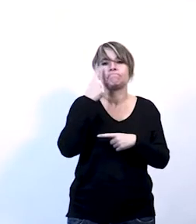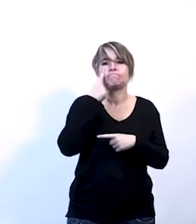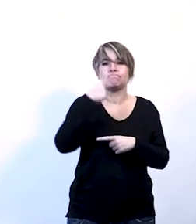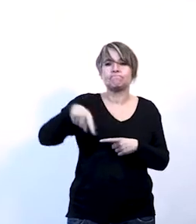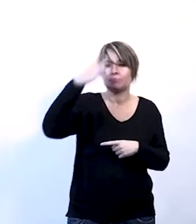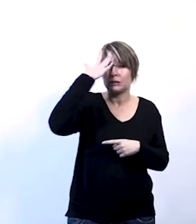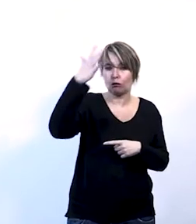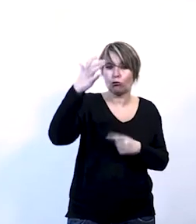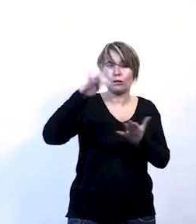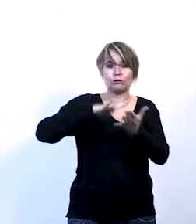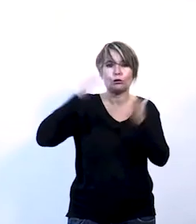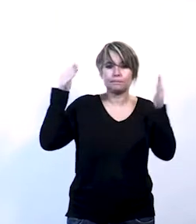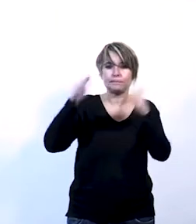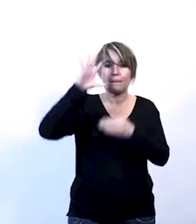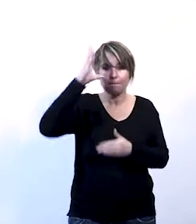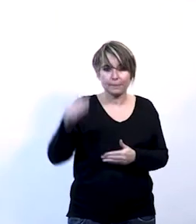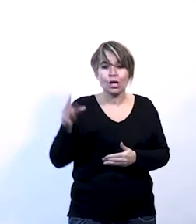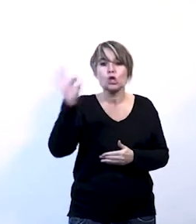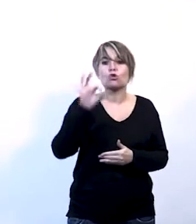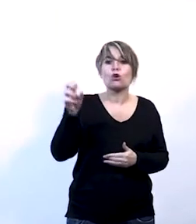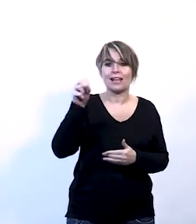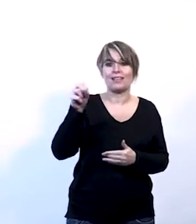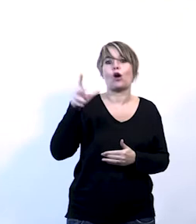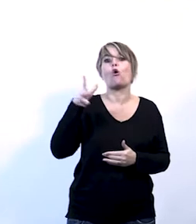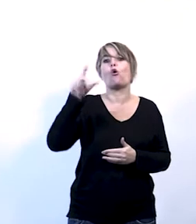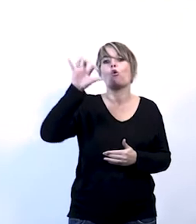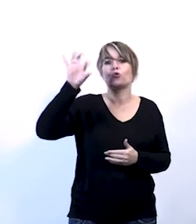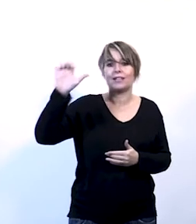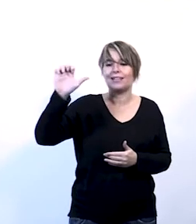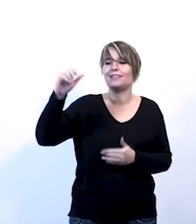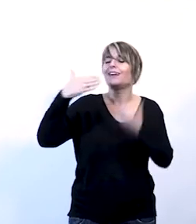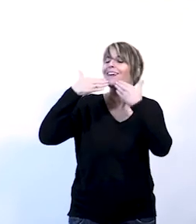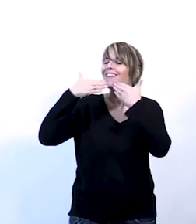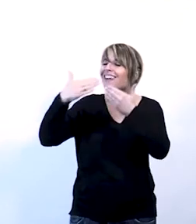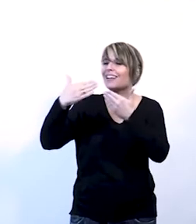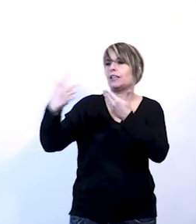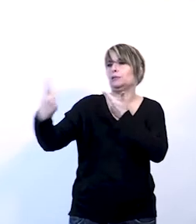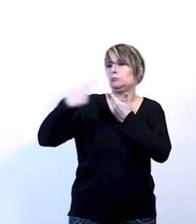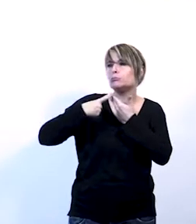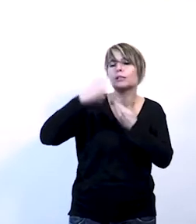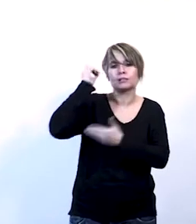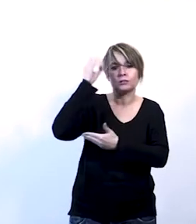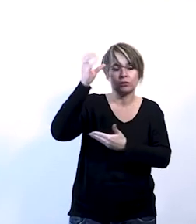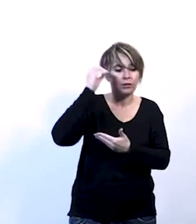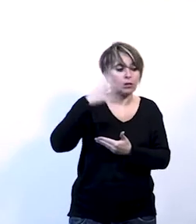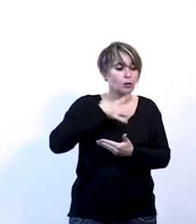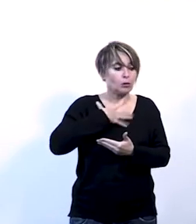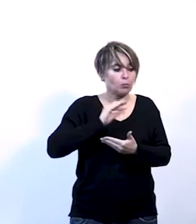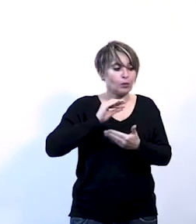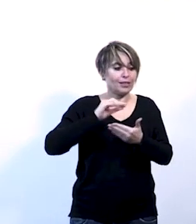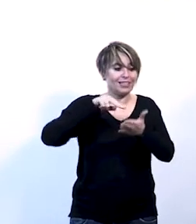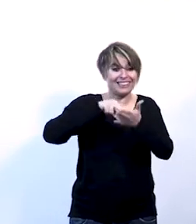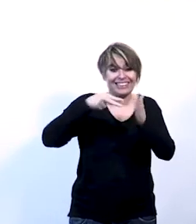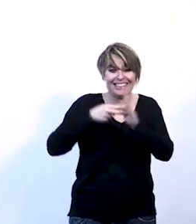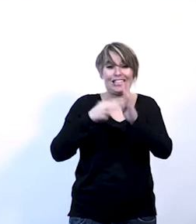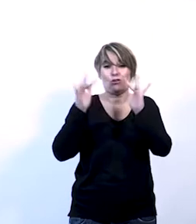recordar que estamos hablando con Palestina, estamos hablando con Soraida Hussein, a la que le damos muchas gracias por estar, que tal vez la conexión técnica no está siendo